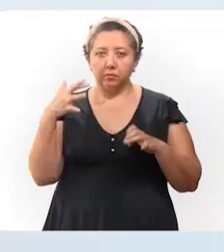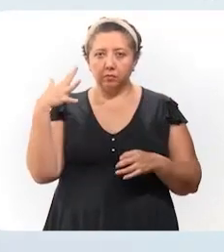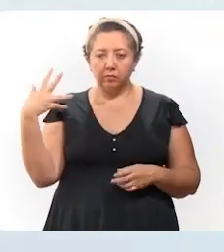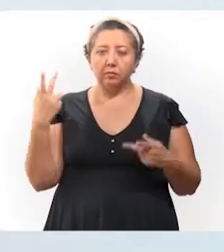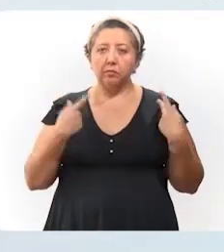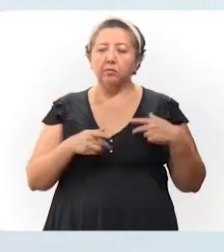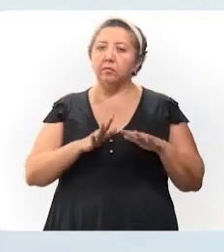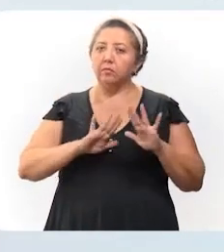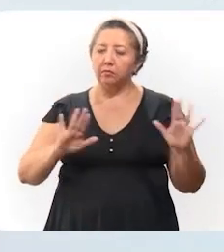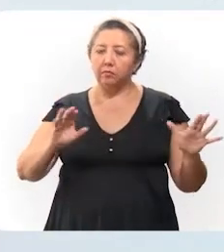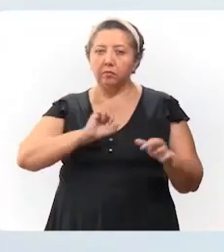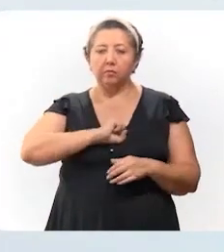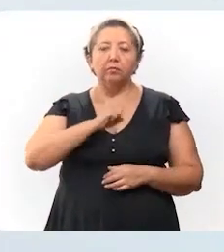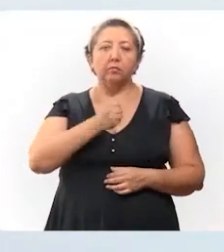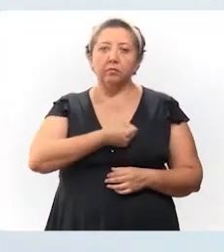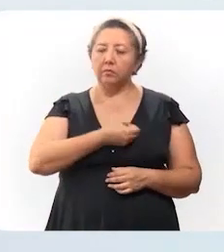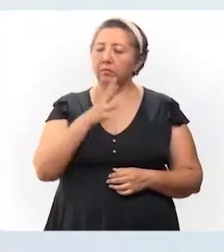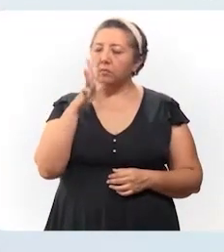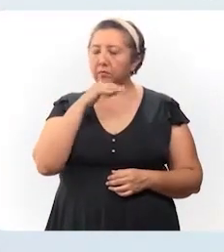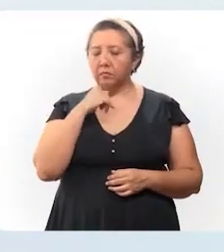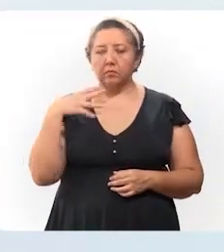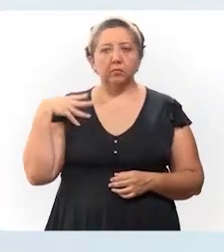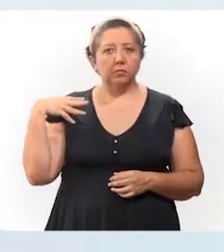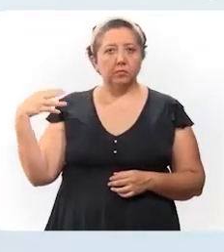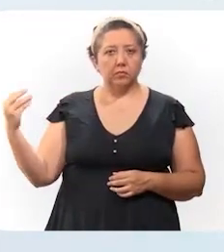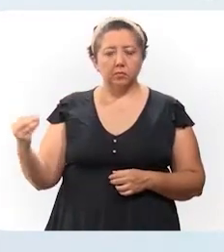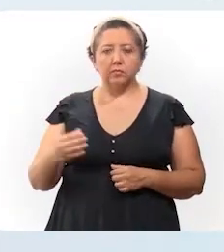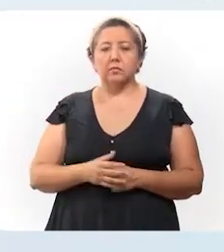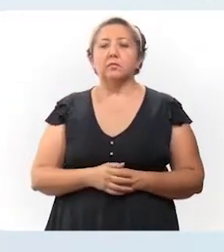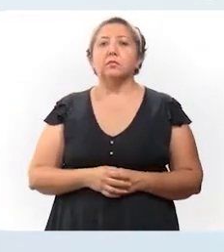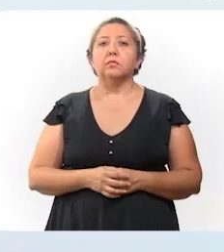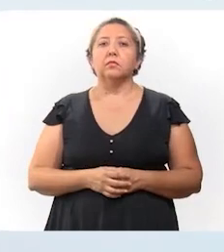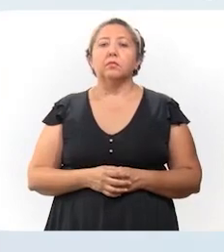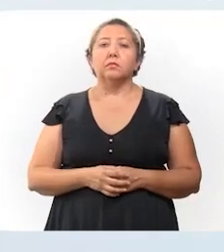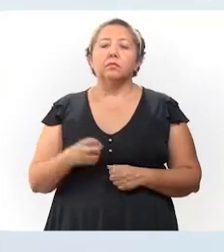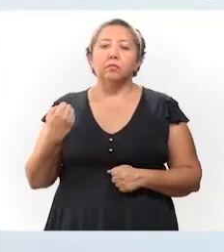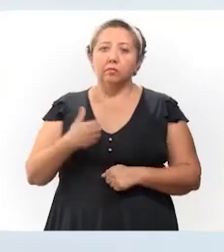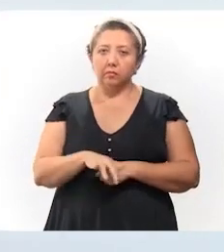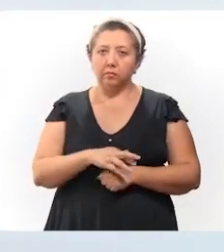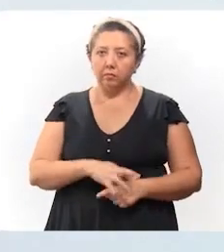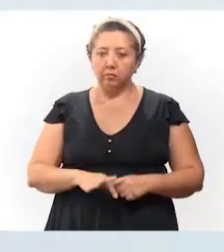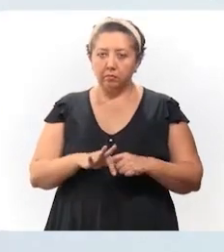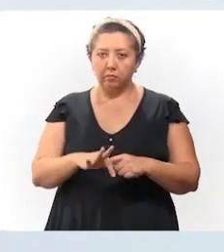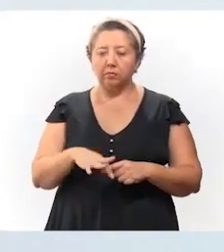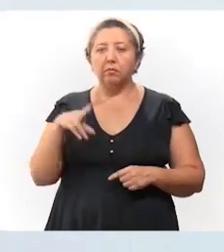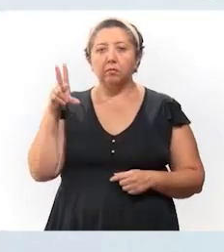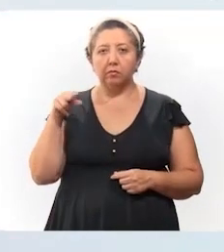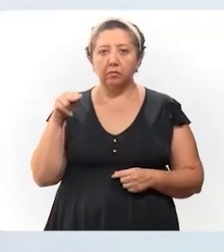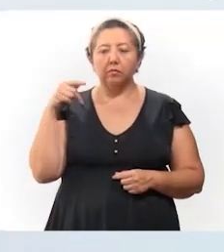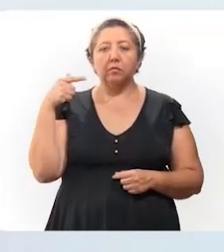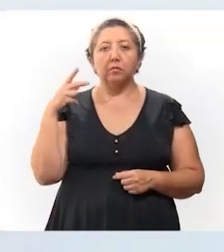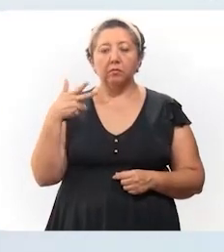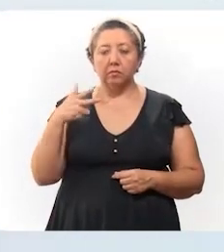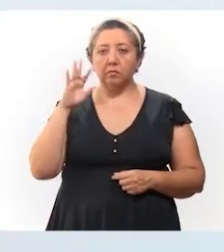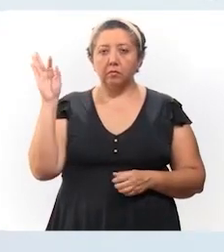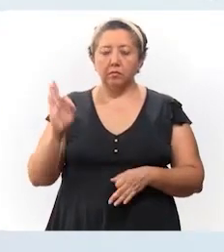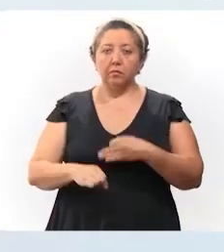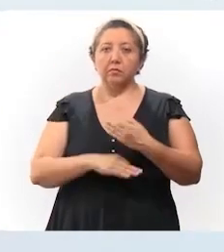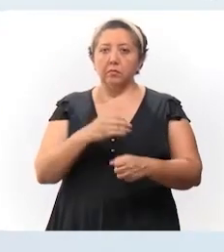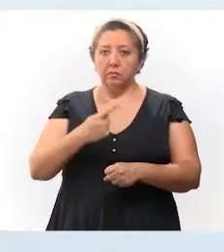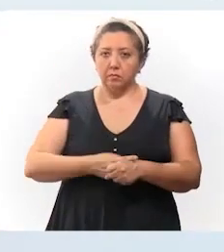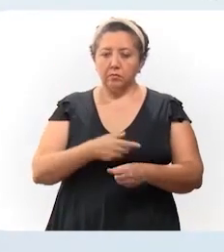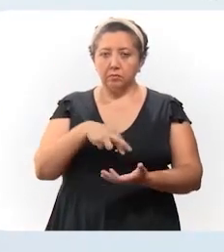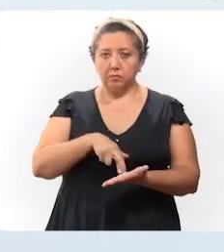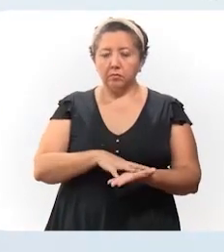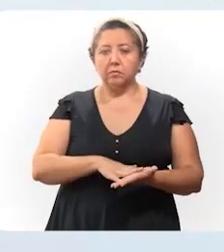62.605 pacientes ya se recuperaron, no presentan síntomas ni pueden contagiar. Esta cifra representa el 88% del total